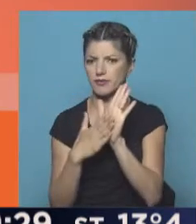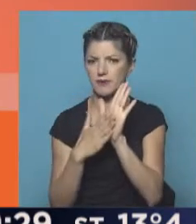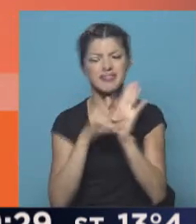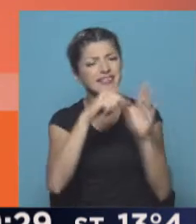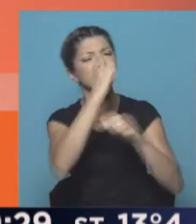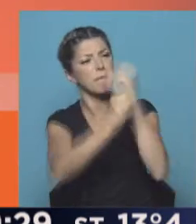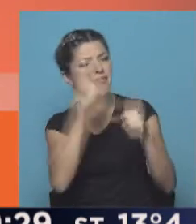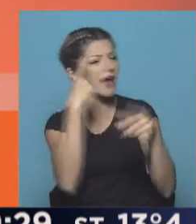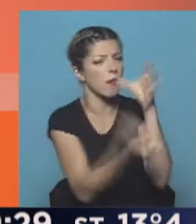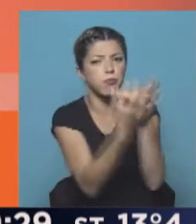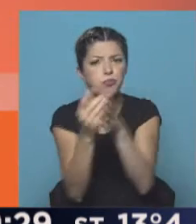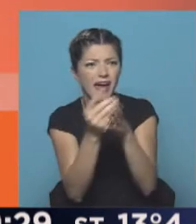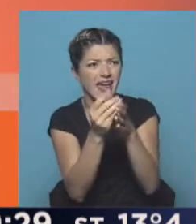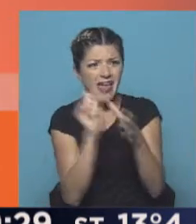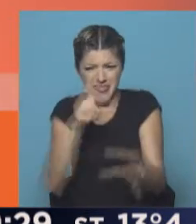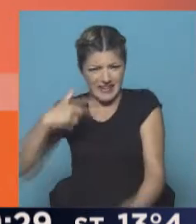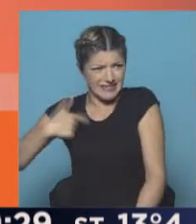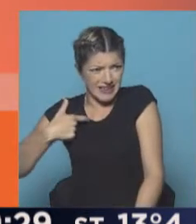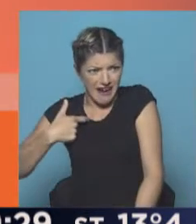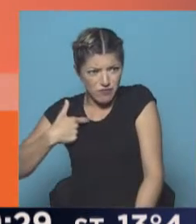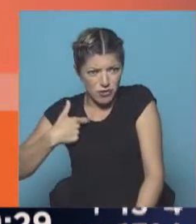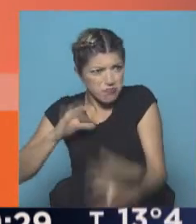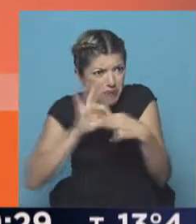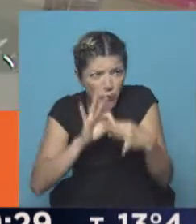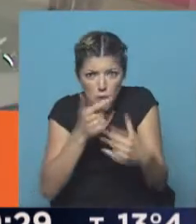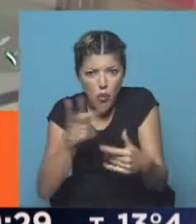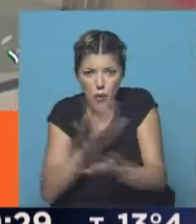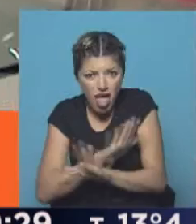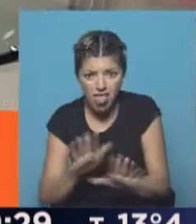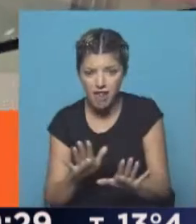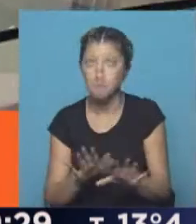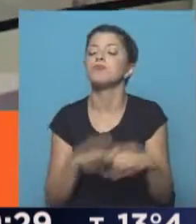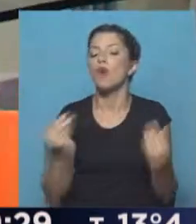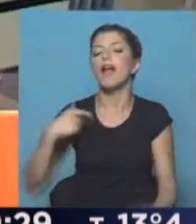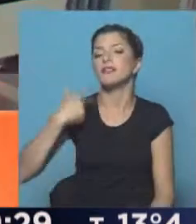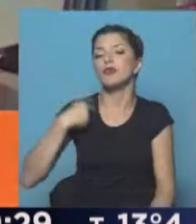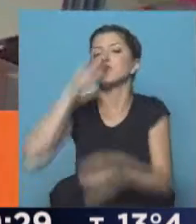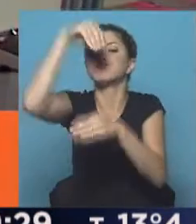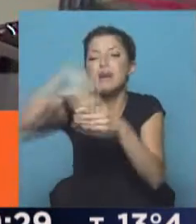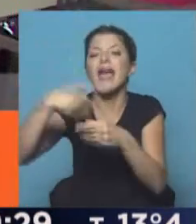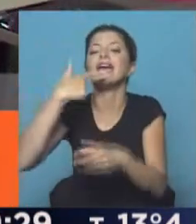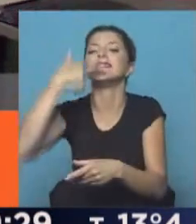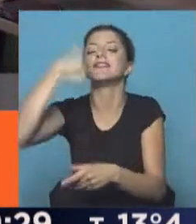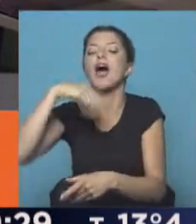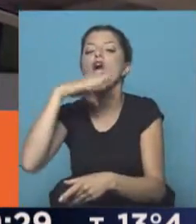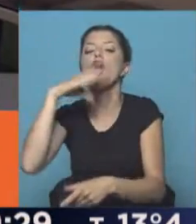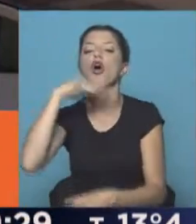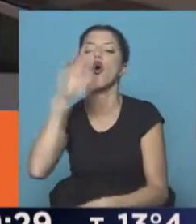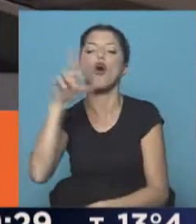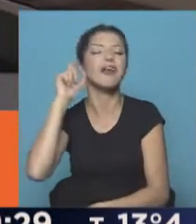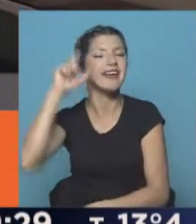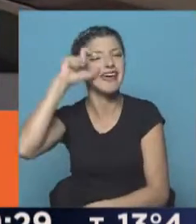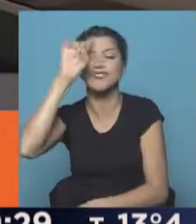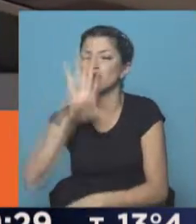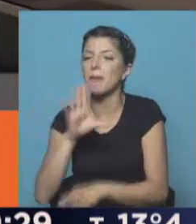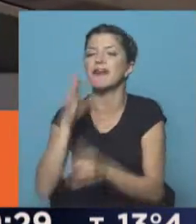estas empresas ha sido del gremio. Ninguna ha sido del gremio. El gremio tiene una participación muy chica en San Jorge, ¿sí? Y se han movido